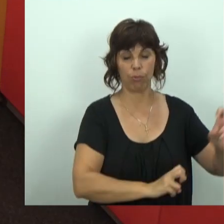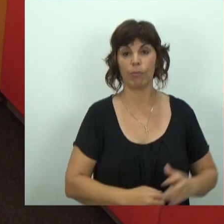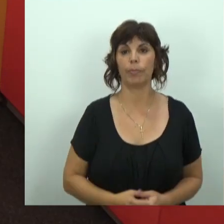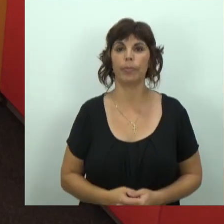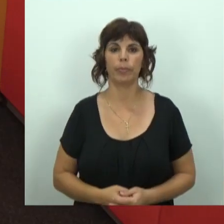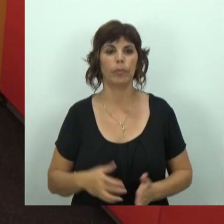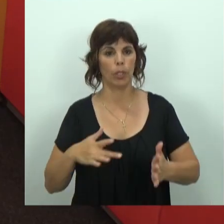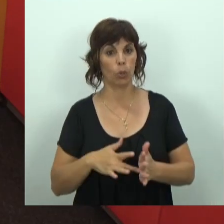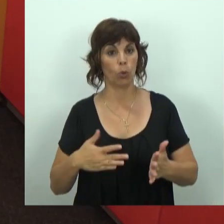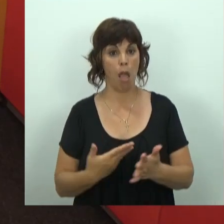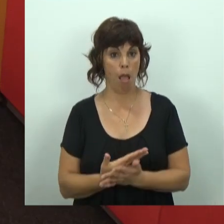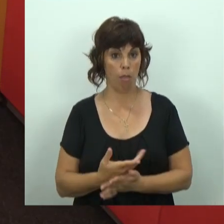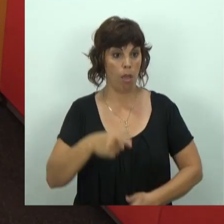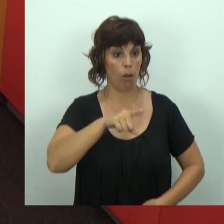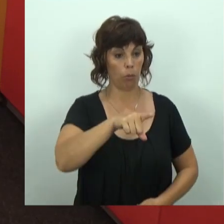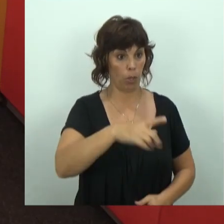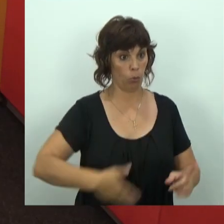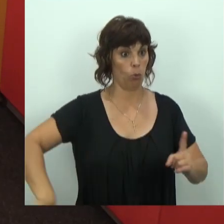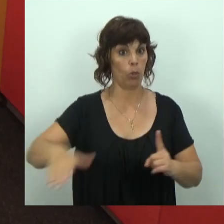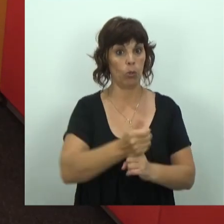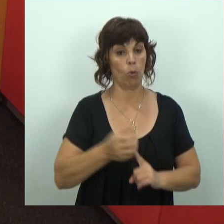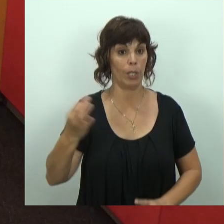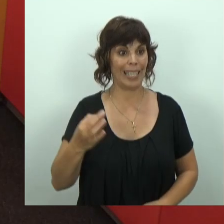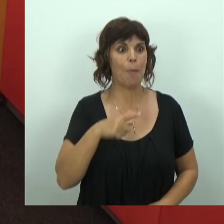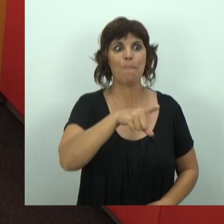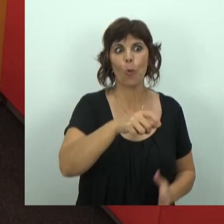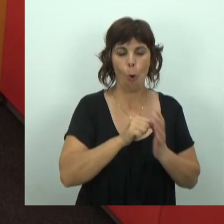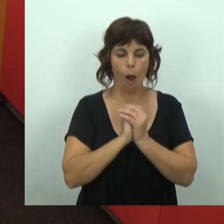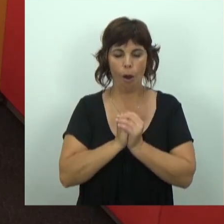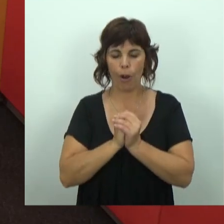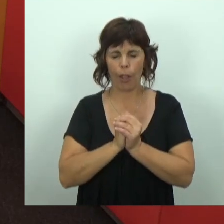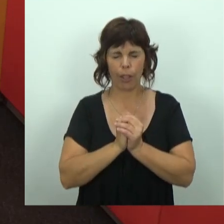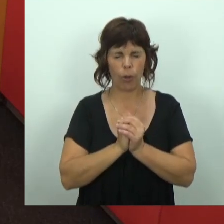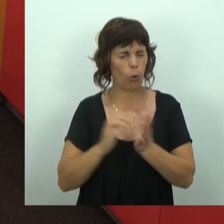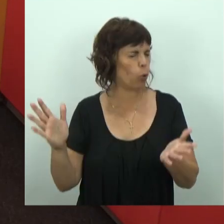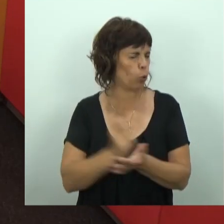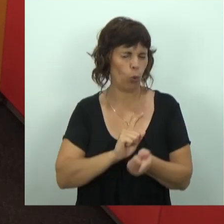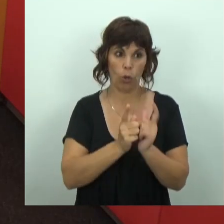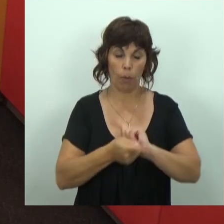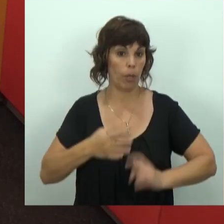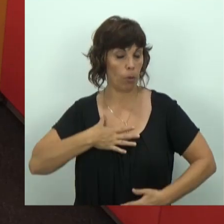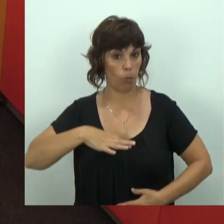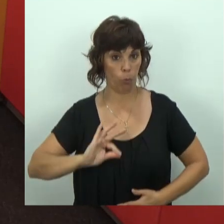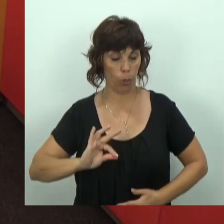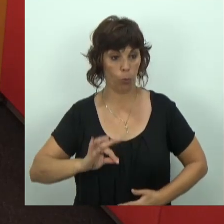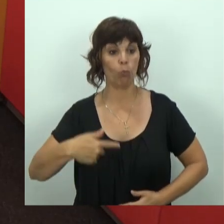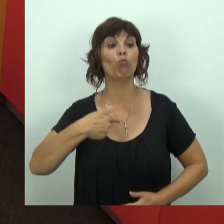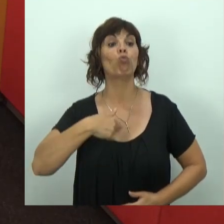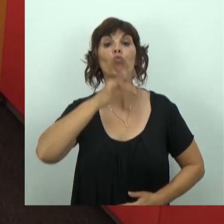que usted descubra que su oración puede cambiar todo, le